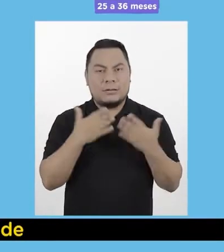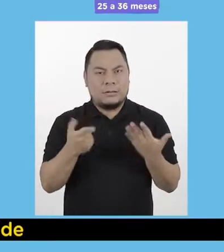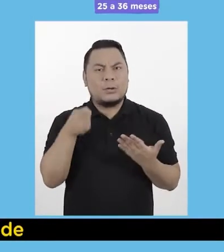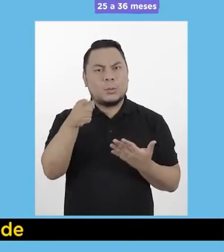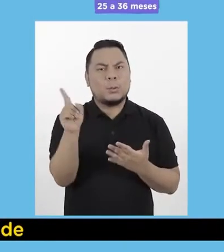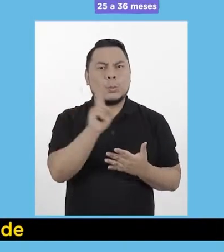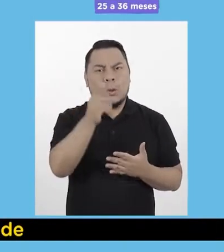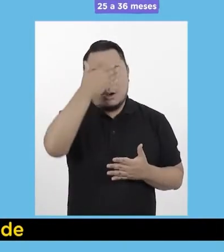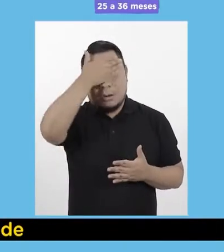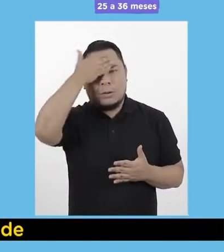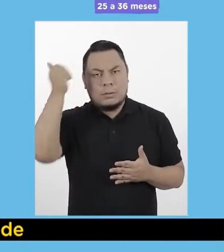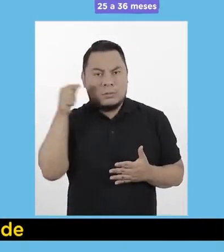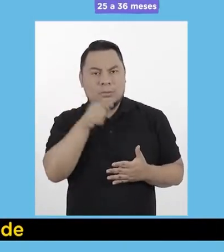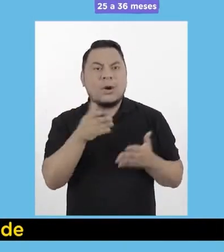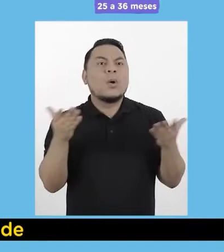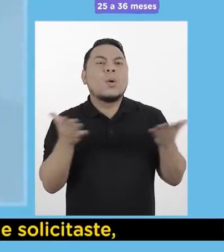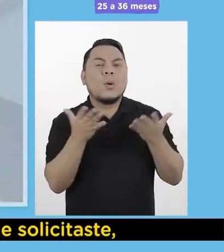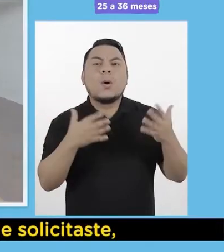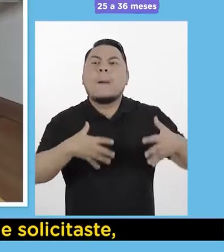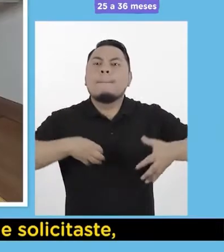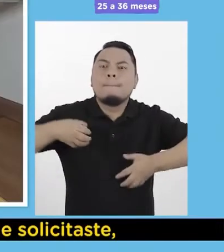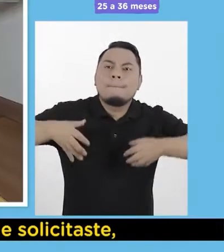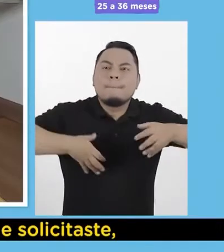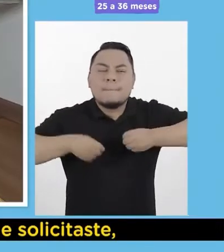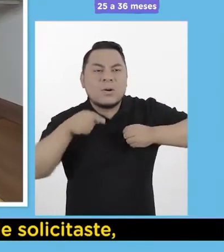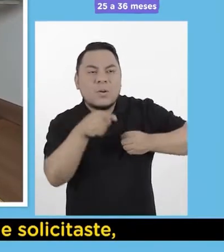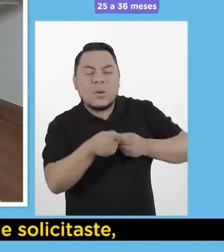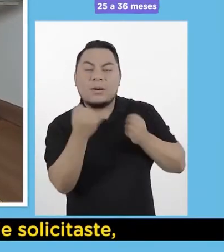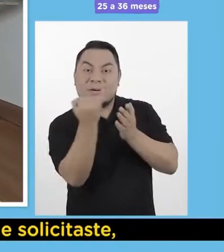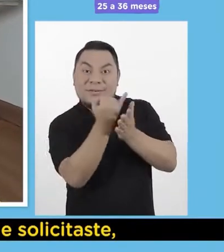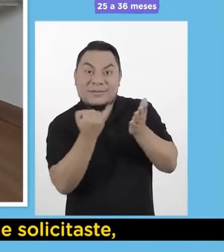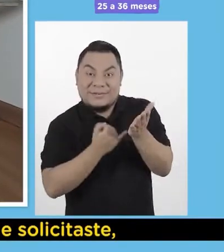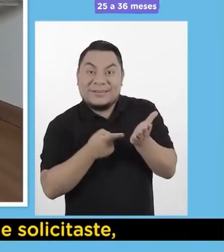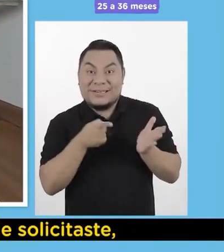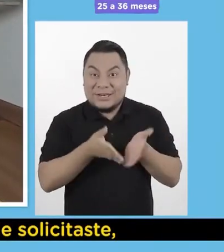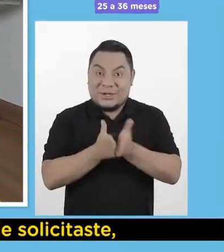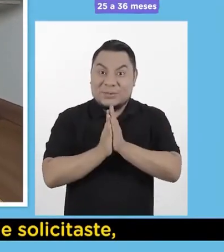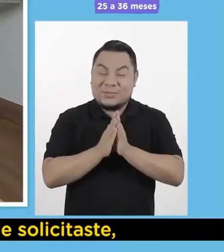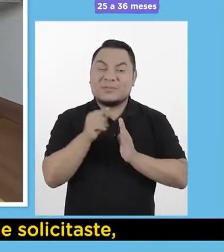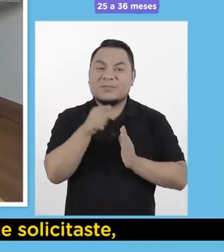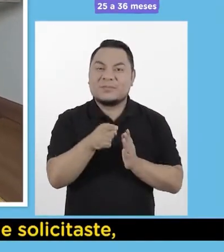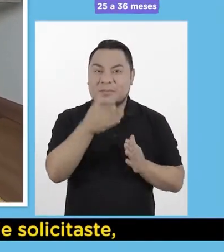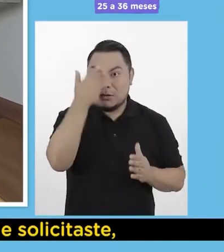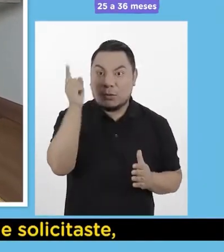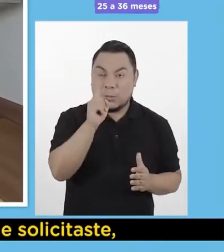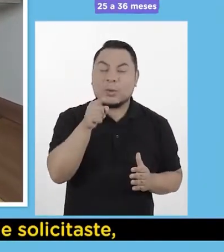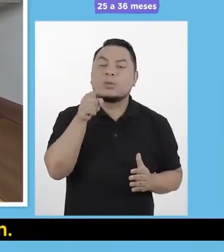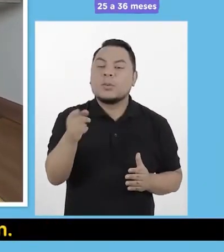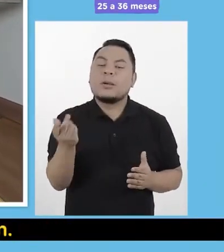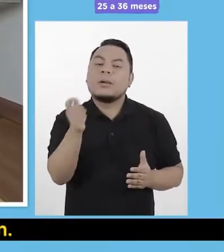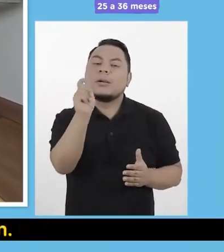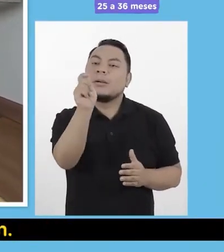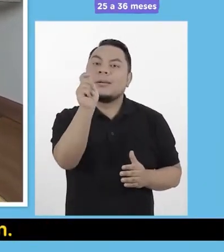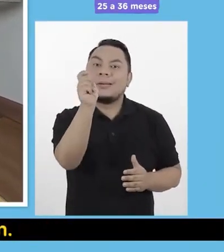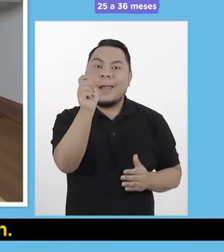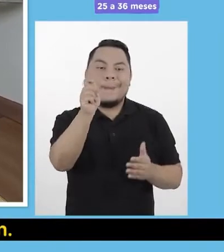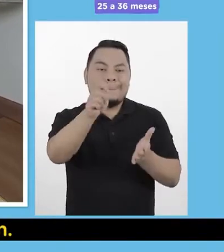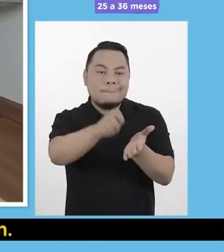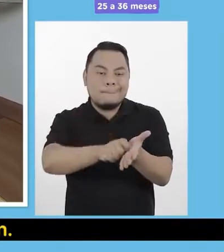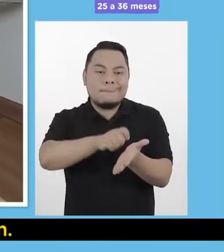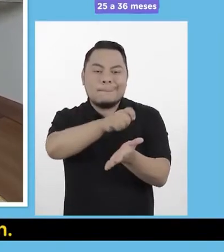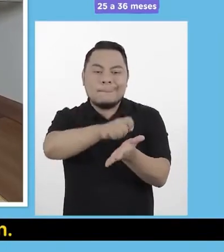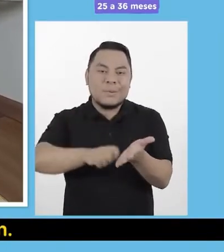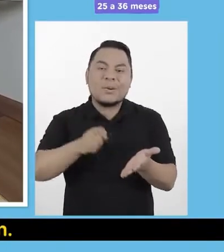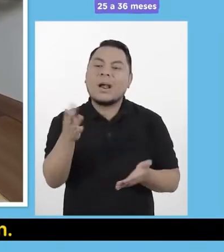Dile que para que no se le olvide en dónde está el mono o la imagen que le solicitaste, van a marcarlo